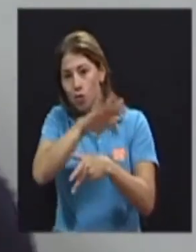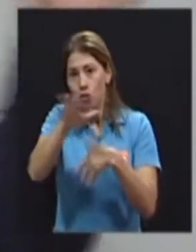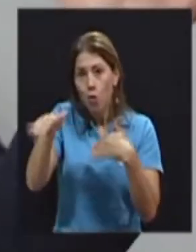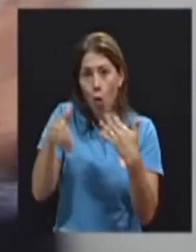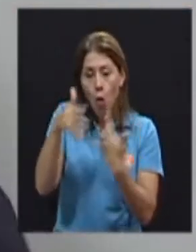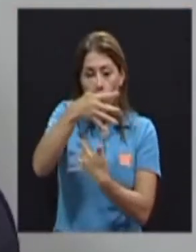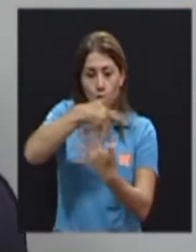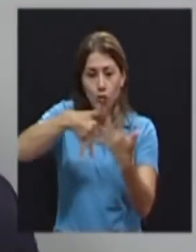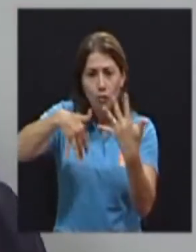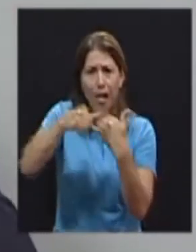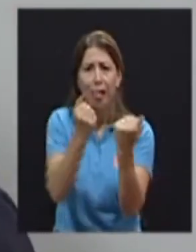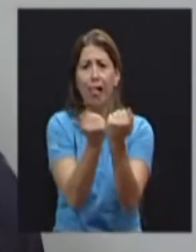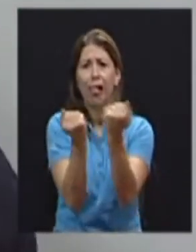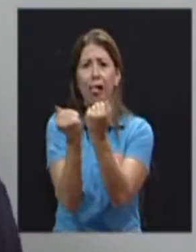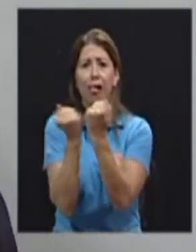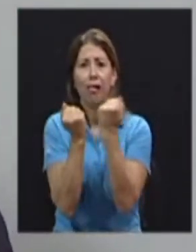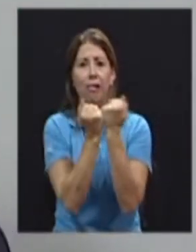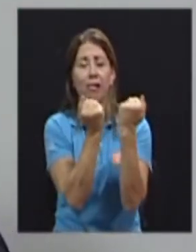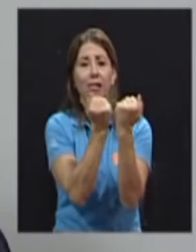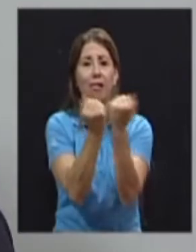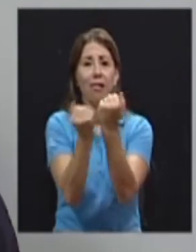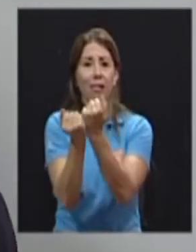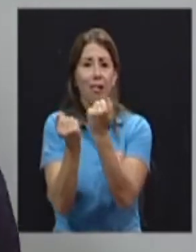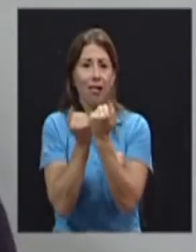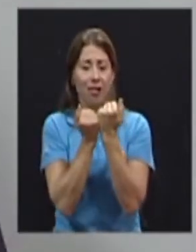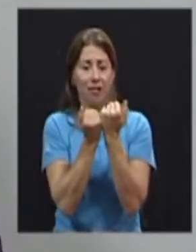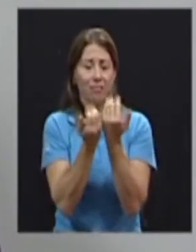le llama hacinamiento. Entonces,